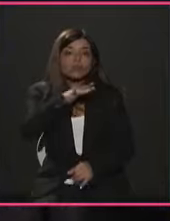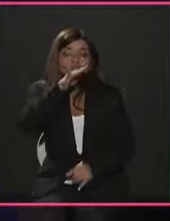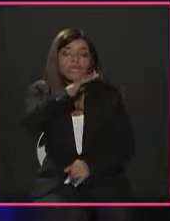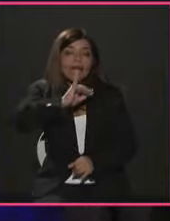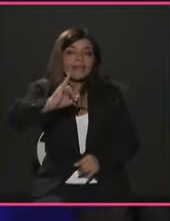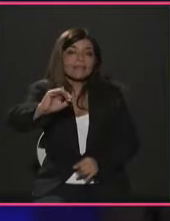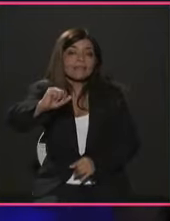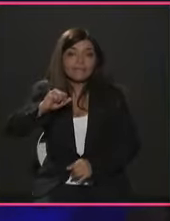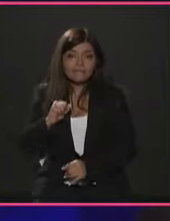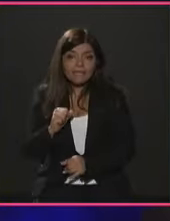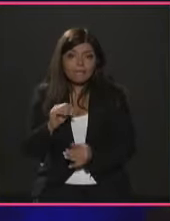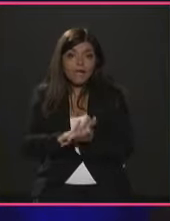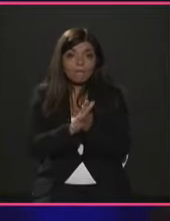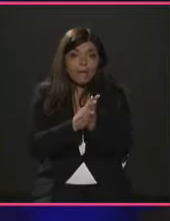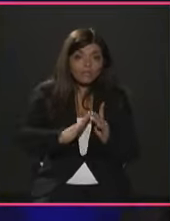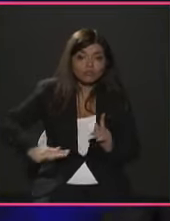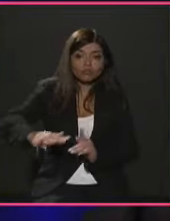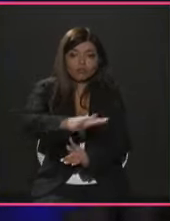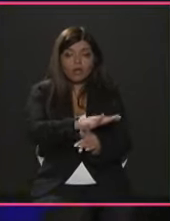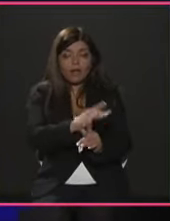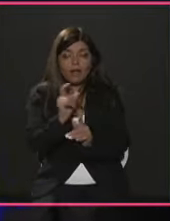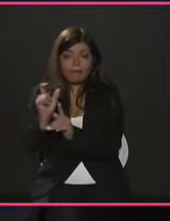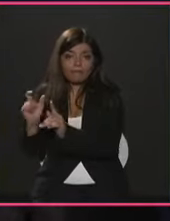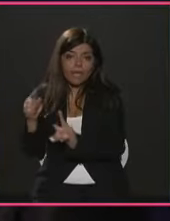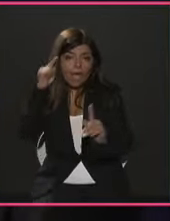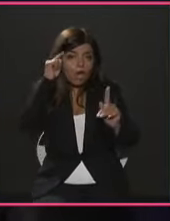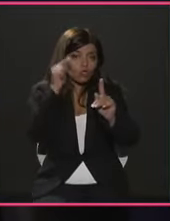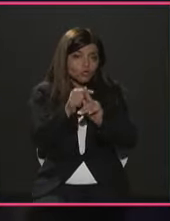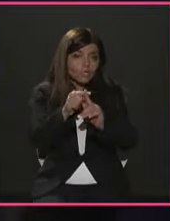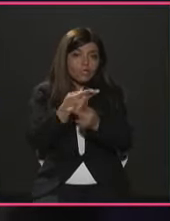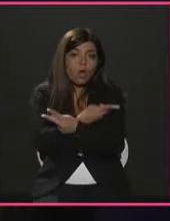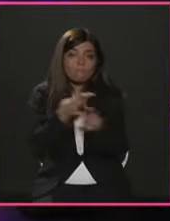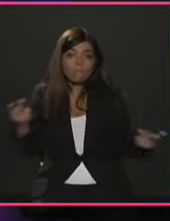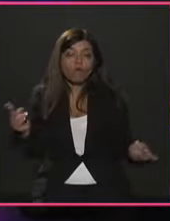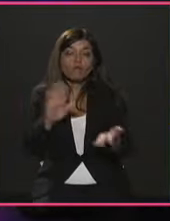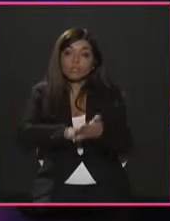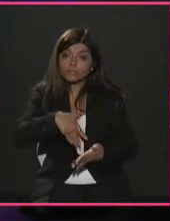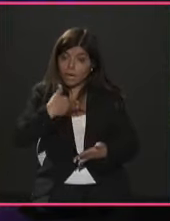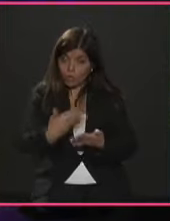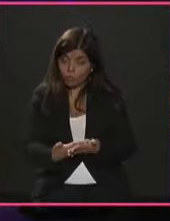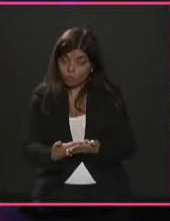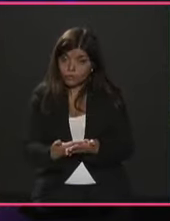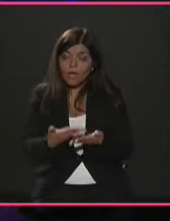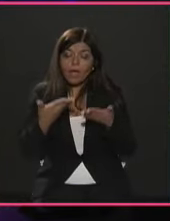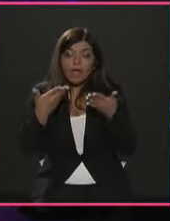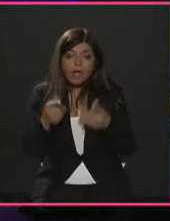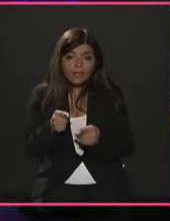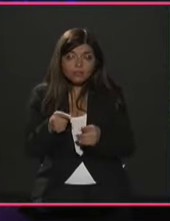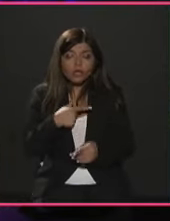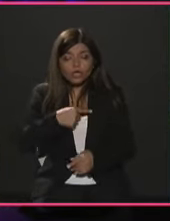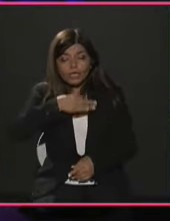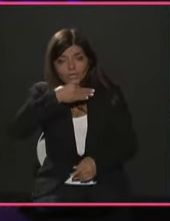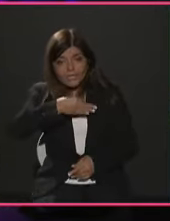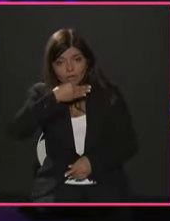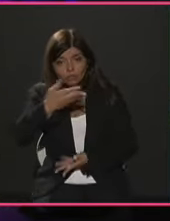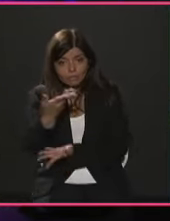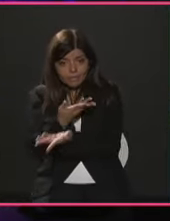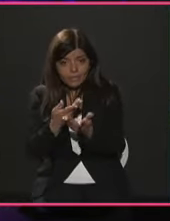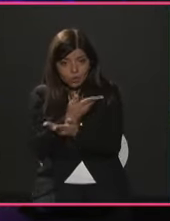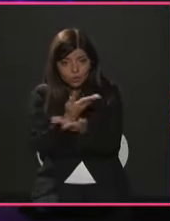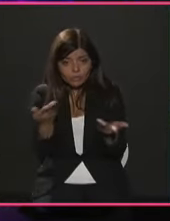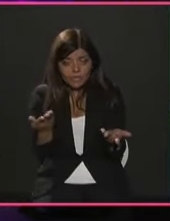Inteligencia artificial Con un objetivo de bien público Y eso para concluir un poco era lo que quería compartir con